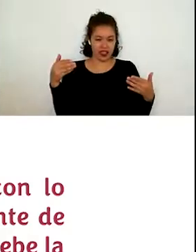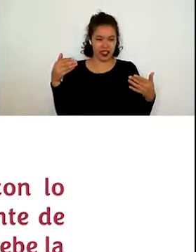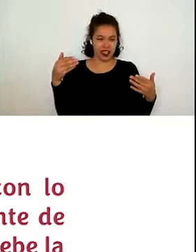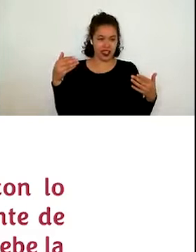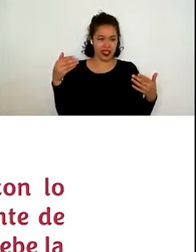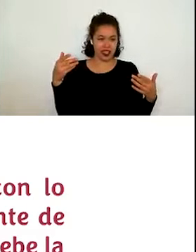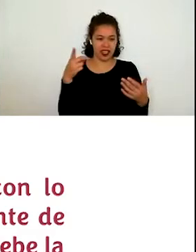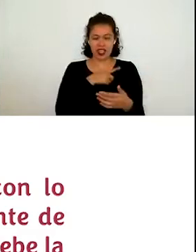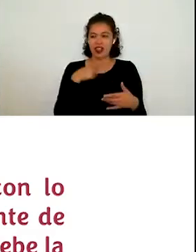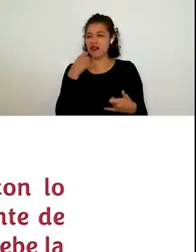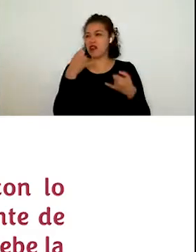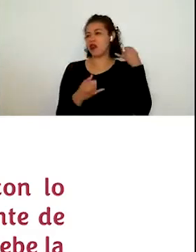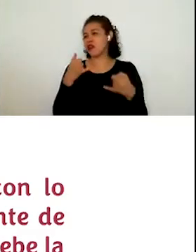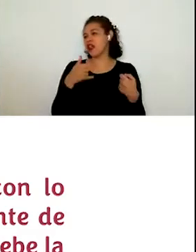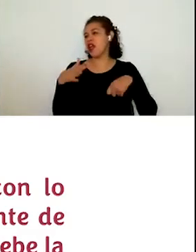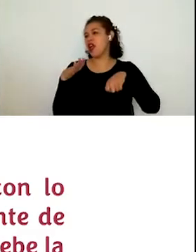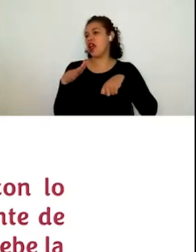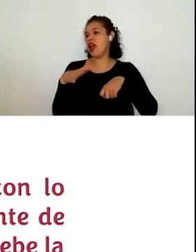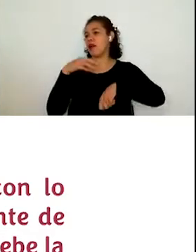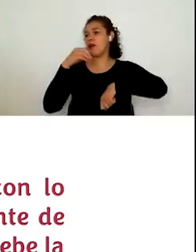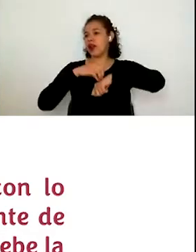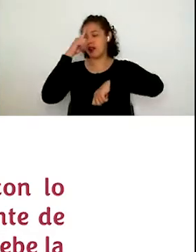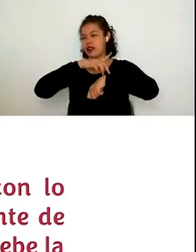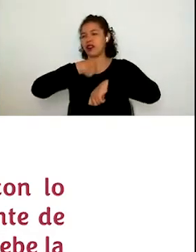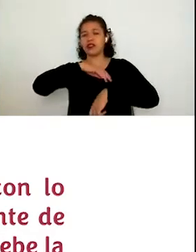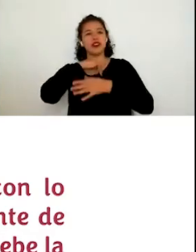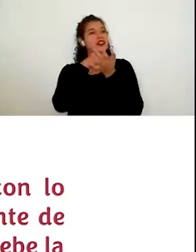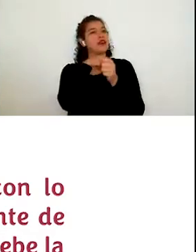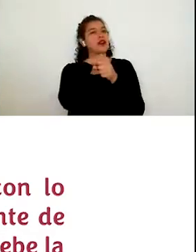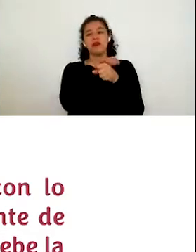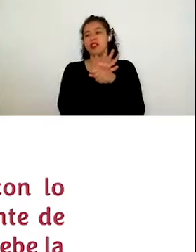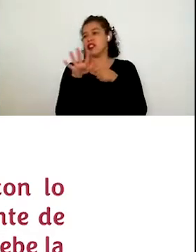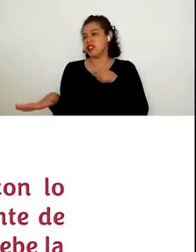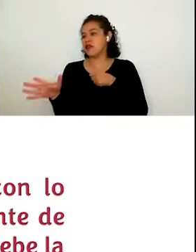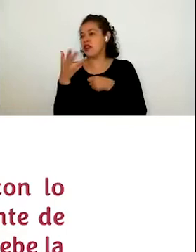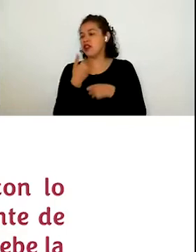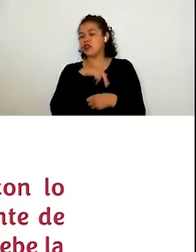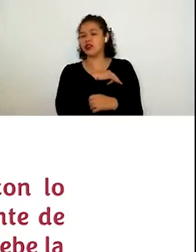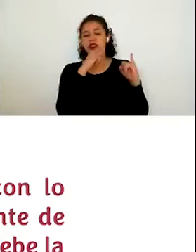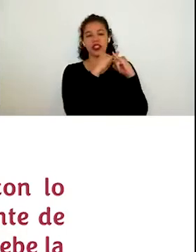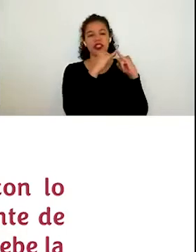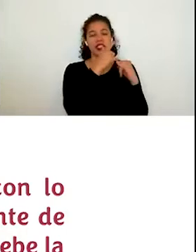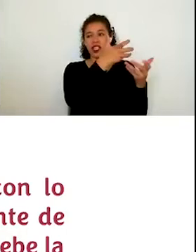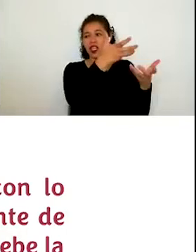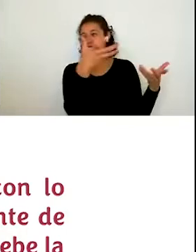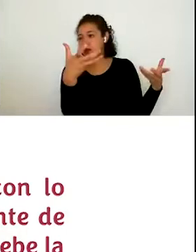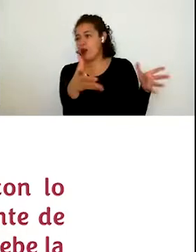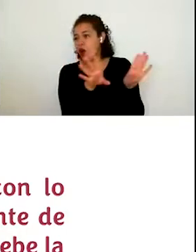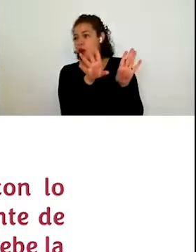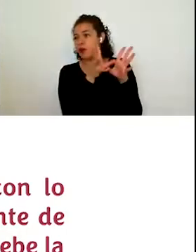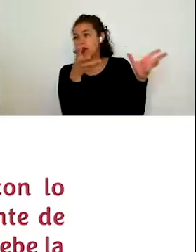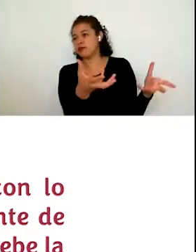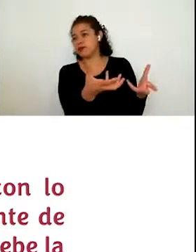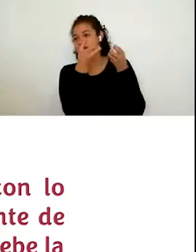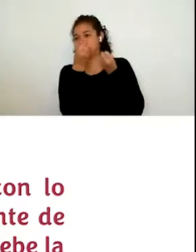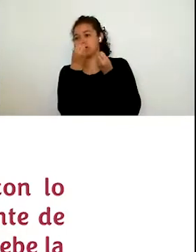también el motivo por el cual les está haciendo imposible a las instituciones poder recuperar esas cuentas